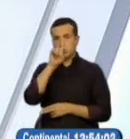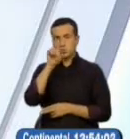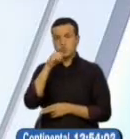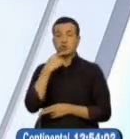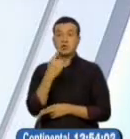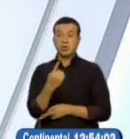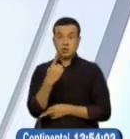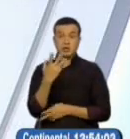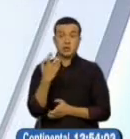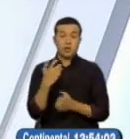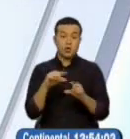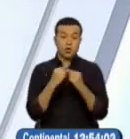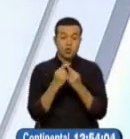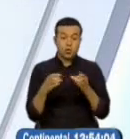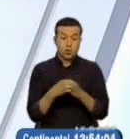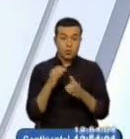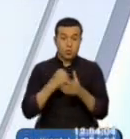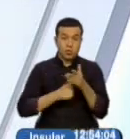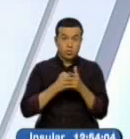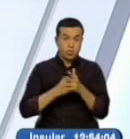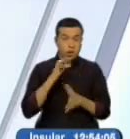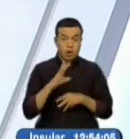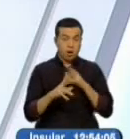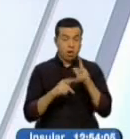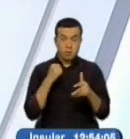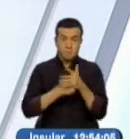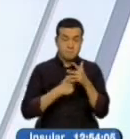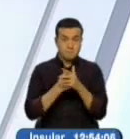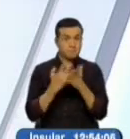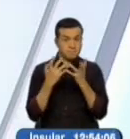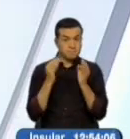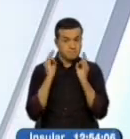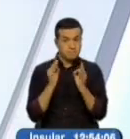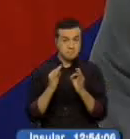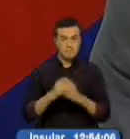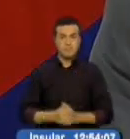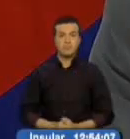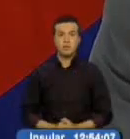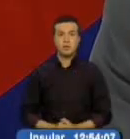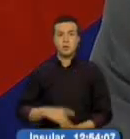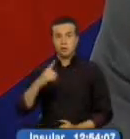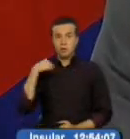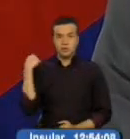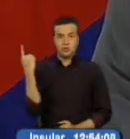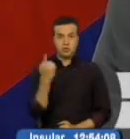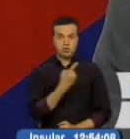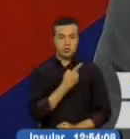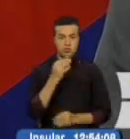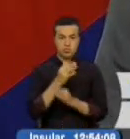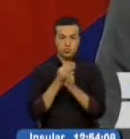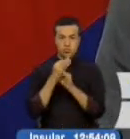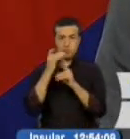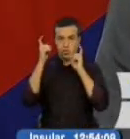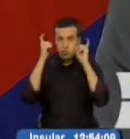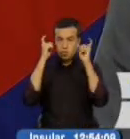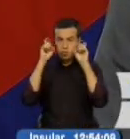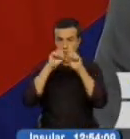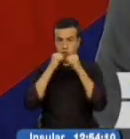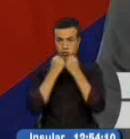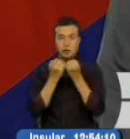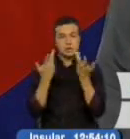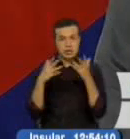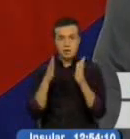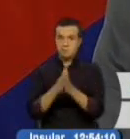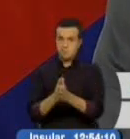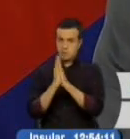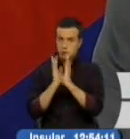Ejecutivo de crear un frente de lucha contra la corrupción. Nosotros como Función de Transparencia y Control Social hemos también